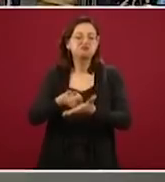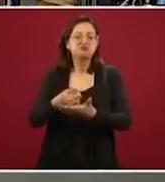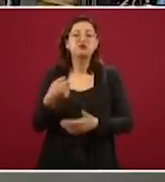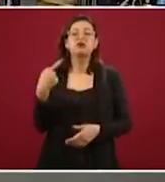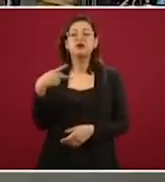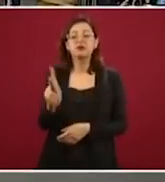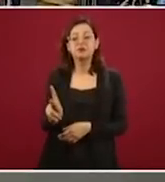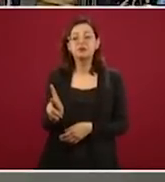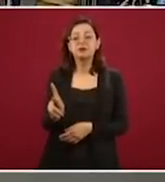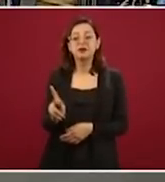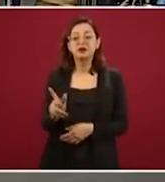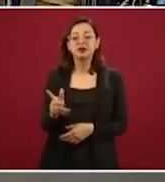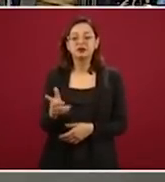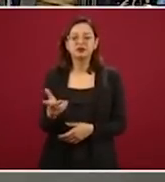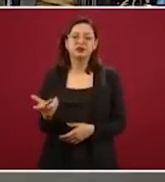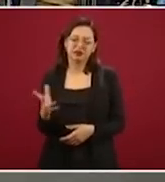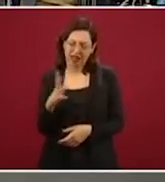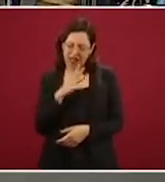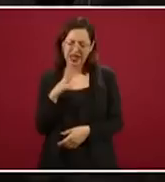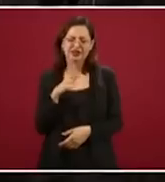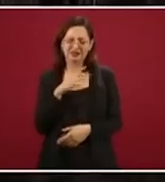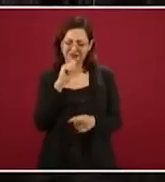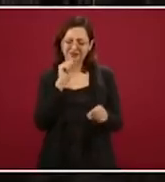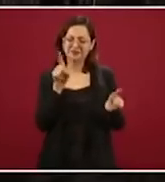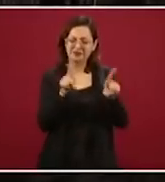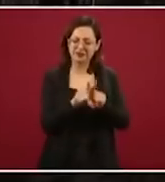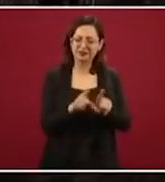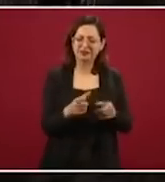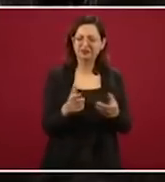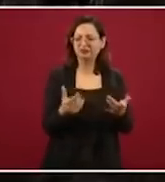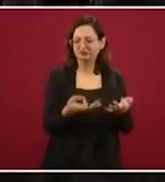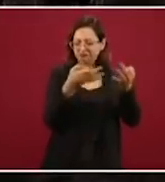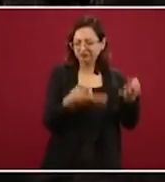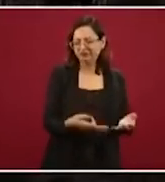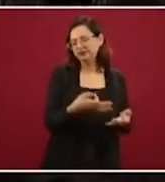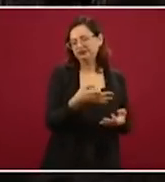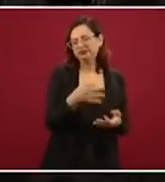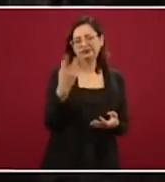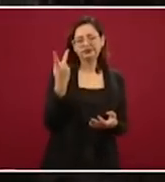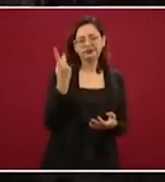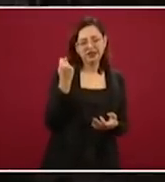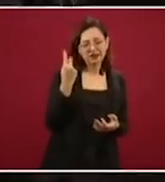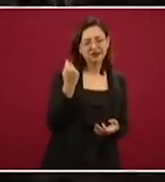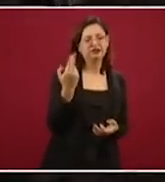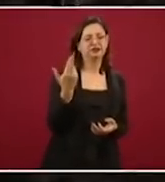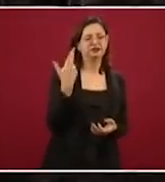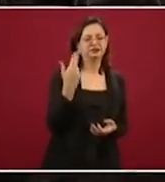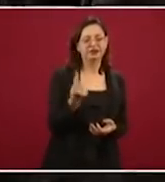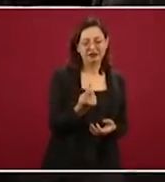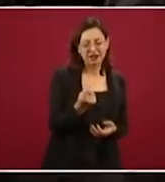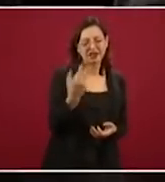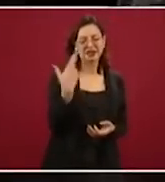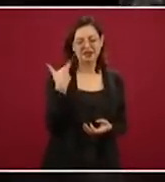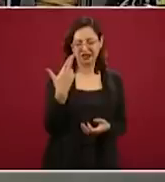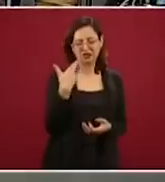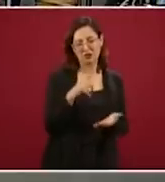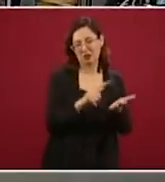Pero además tenemos los tiempos oficiales por ley. Entonces